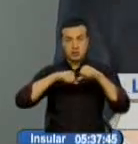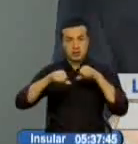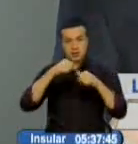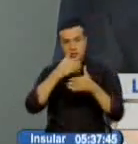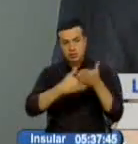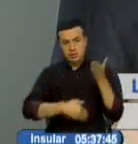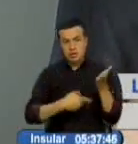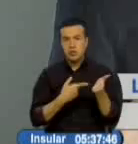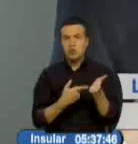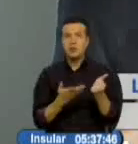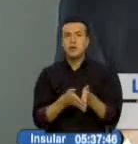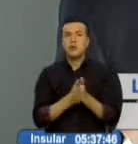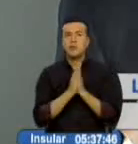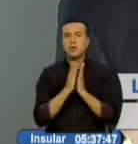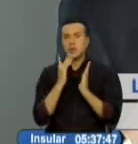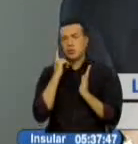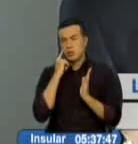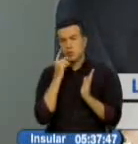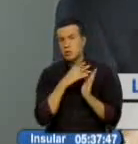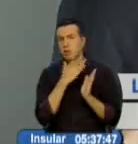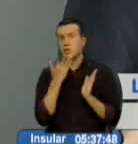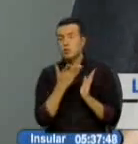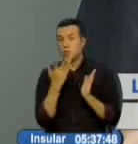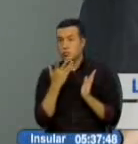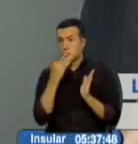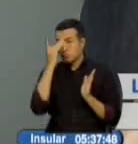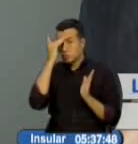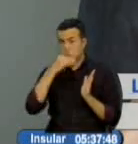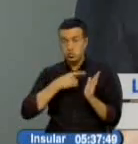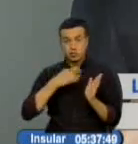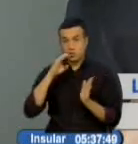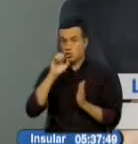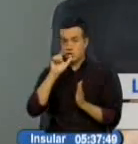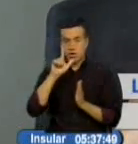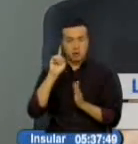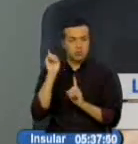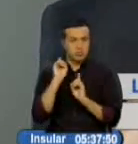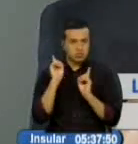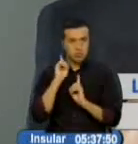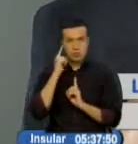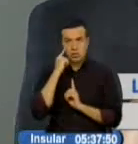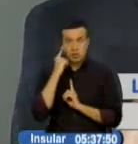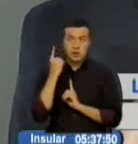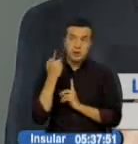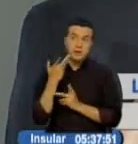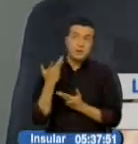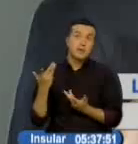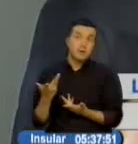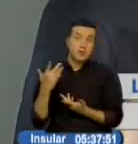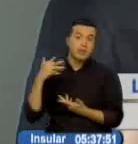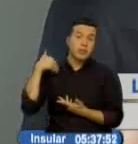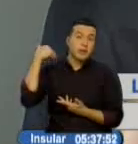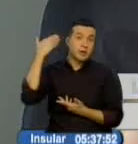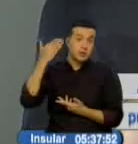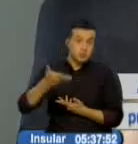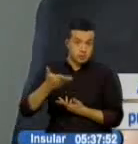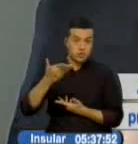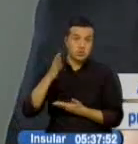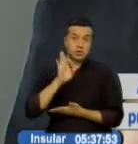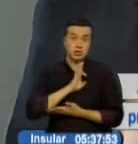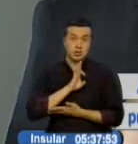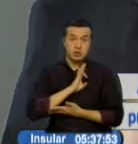que se ha pedido un alcance, no es decisión del CAL, pero administrativamente un alcance para que luego la unidad de